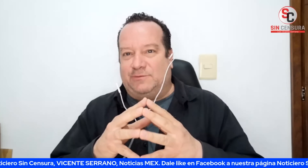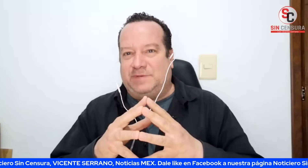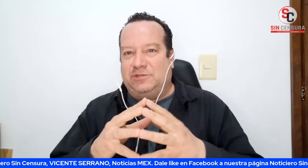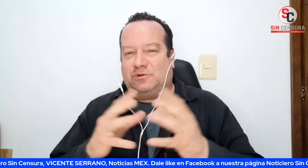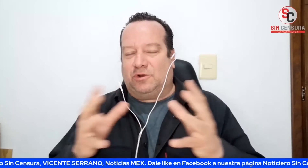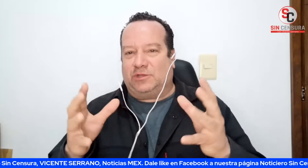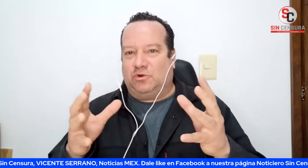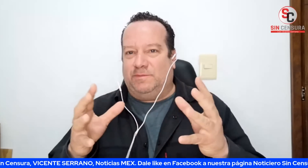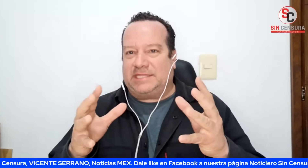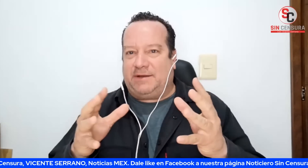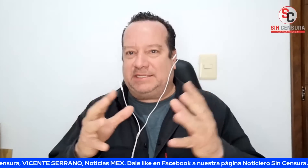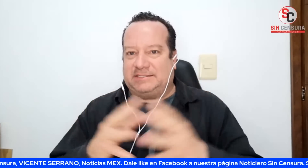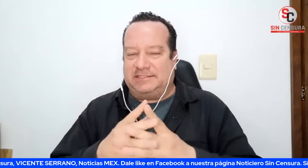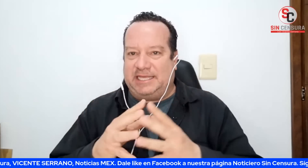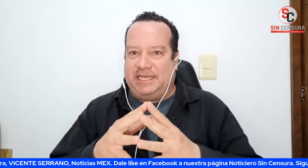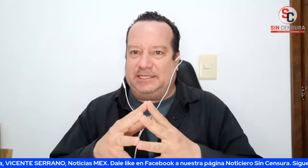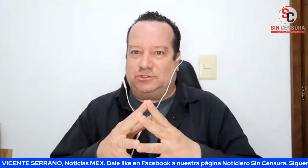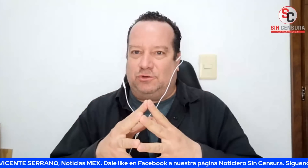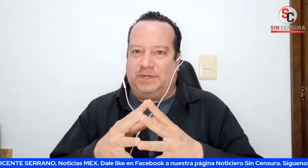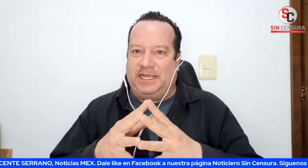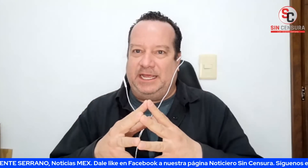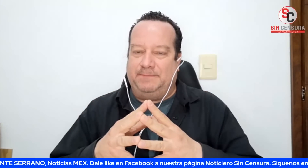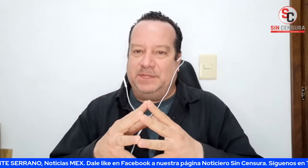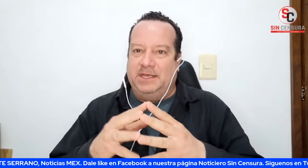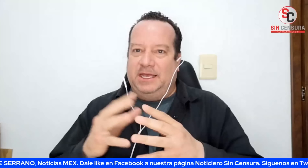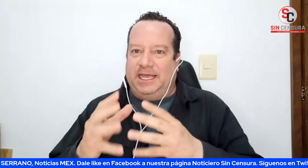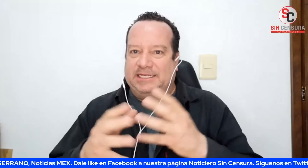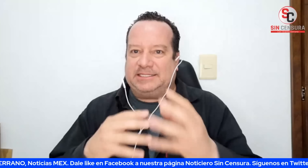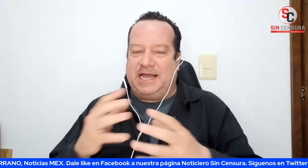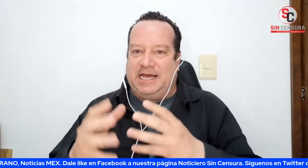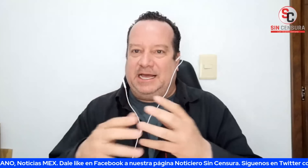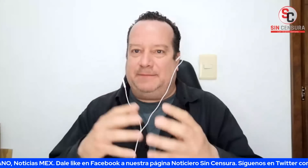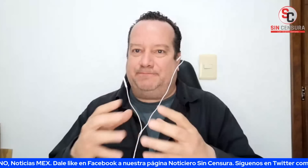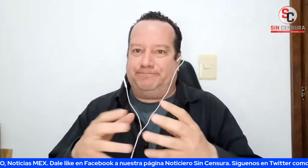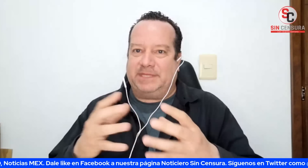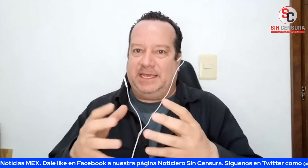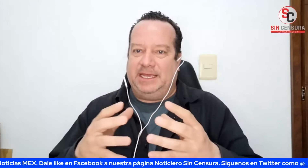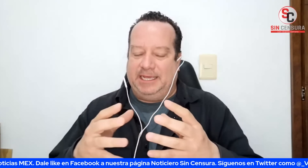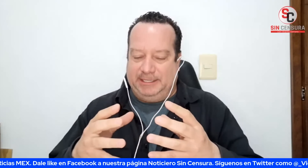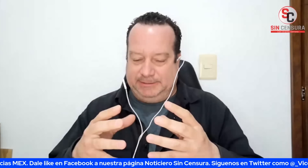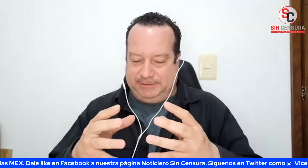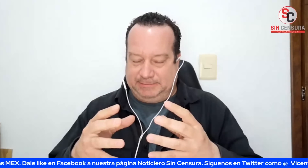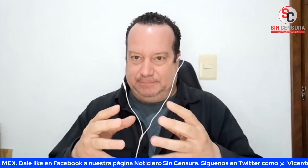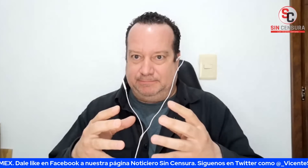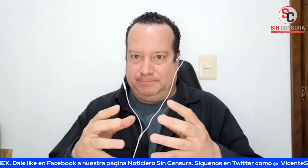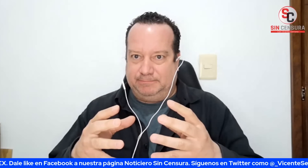pues estamos viendo lo que tú comentabas sobre esta